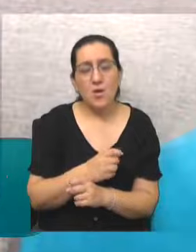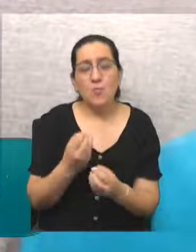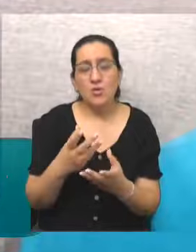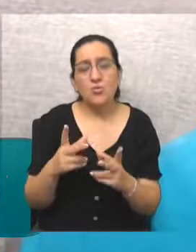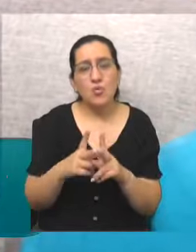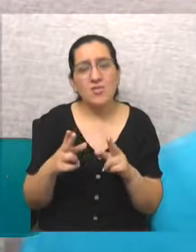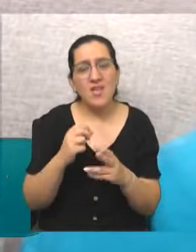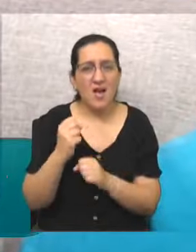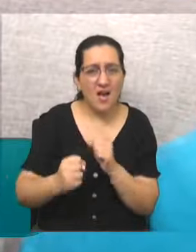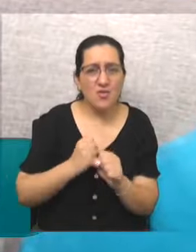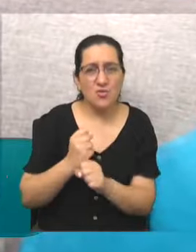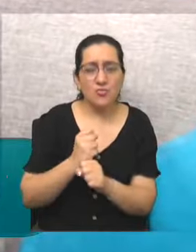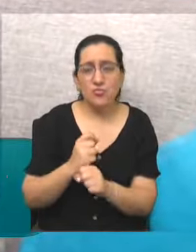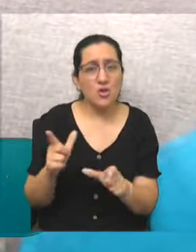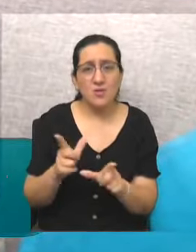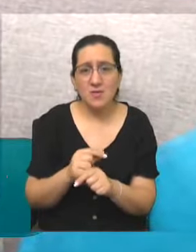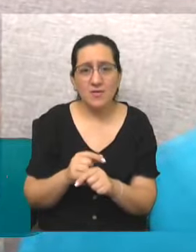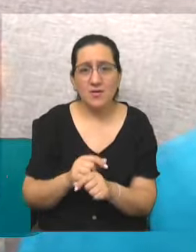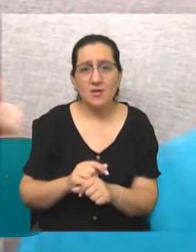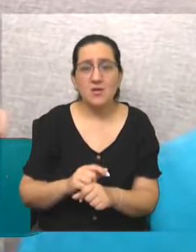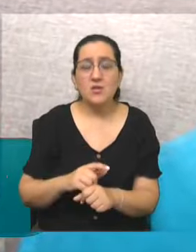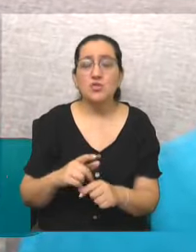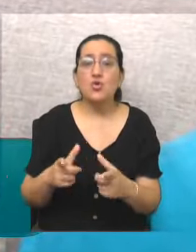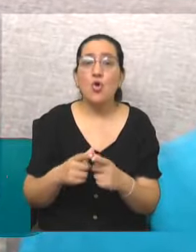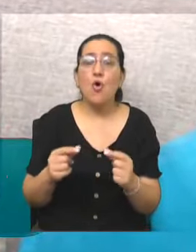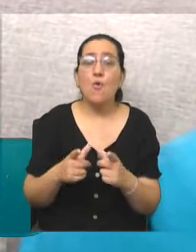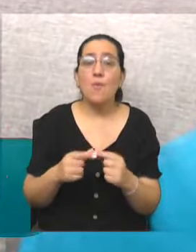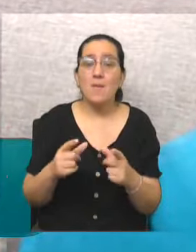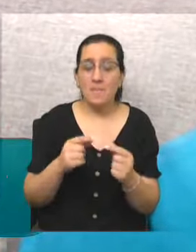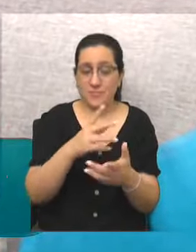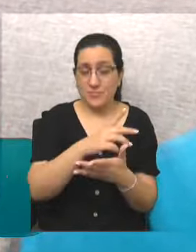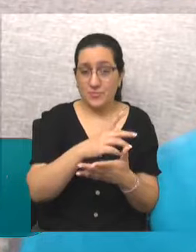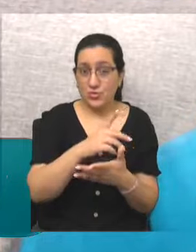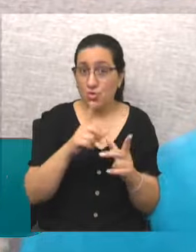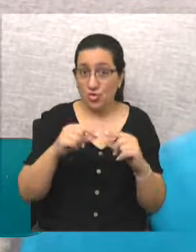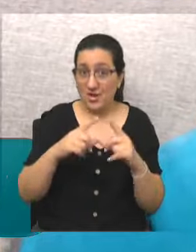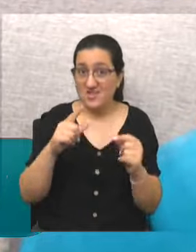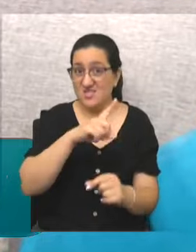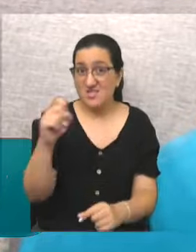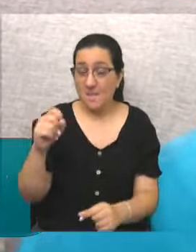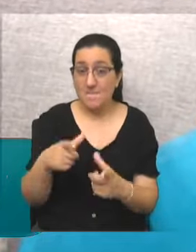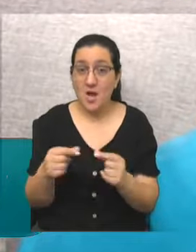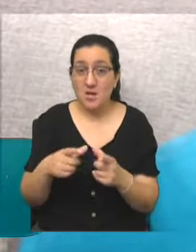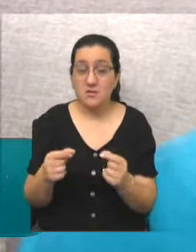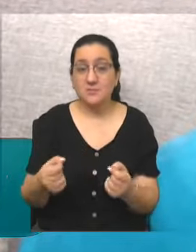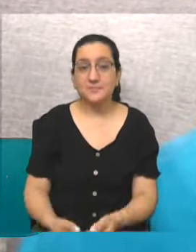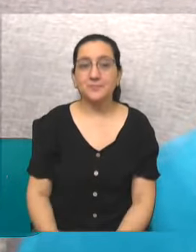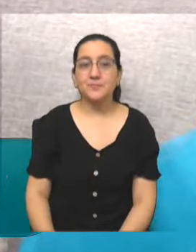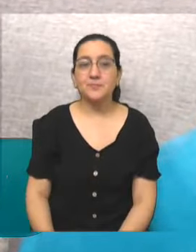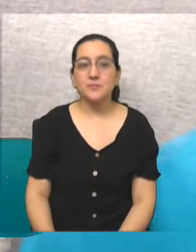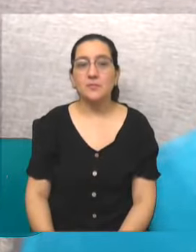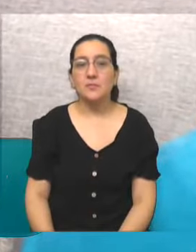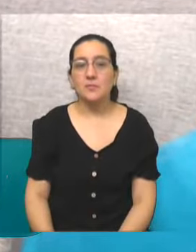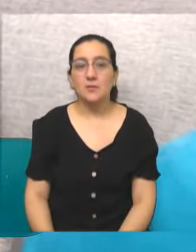años. De hecho, tenía el triple de extensión. Es una novela de 100 páginas. 100 páginas. No, pero es una novela de 100 páginas. Entonces, está bueno eso, muy